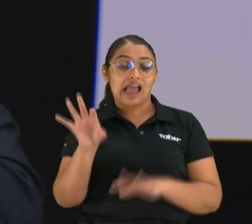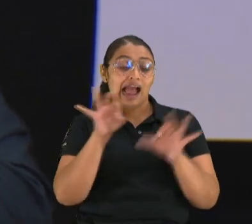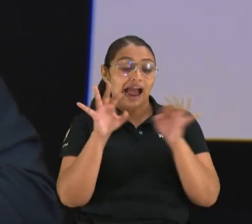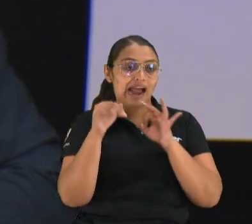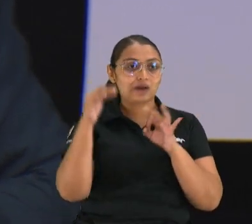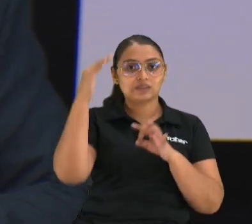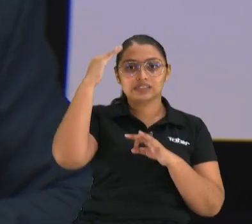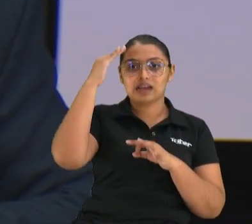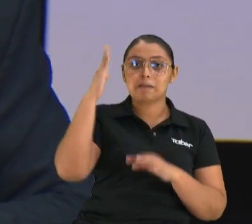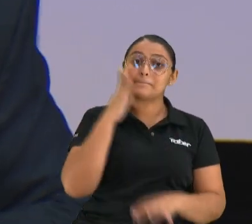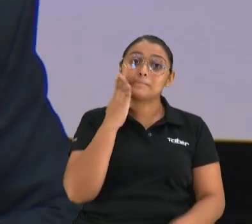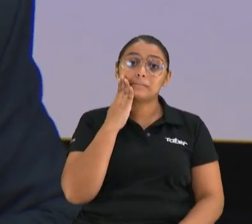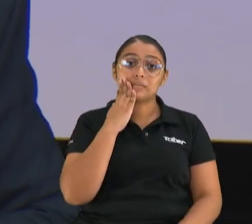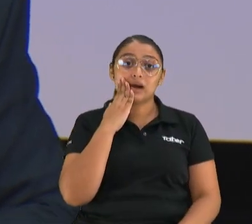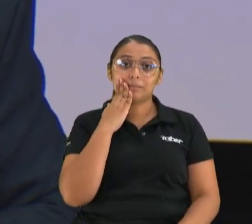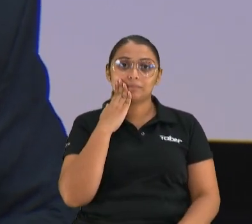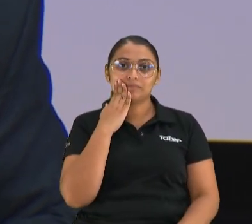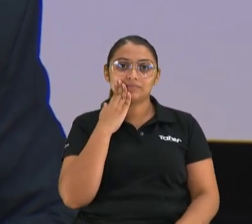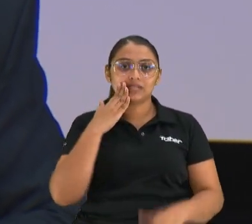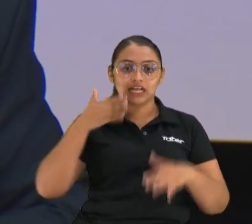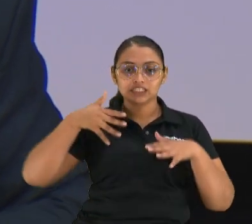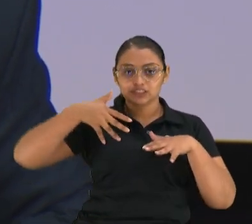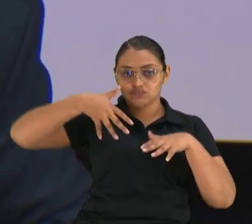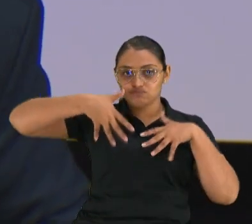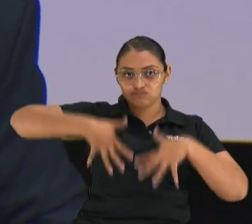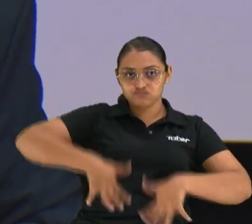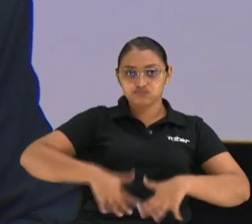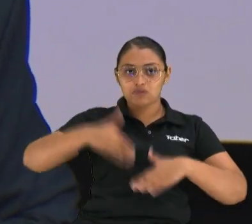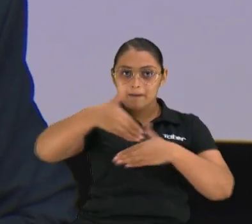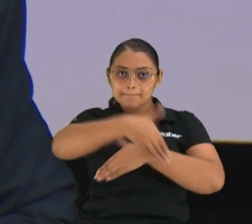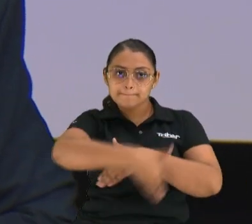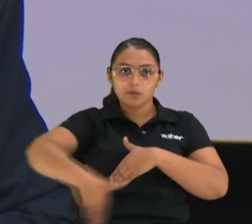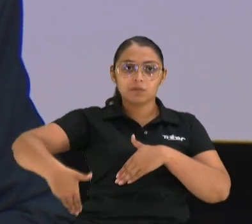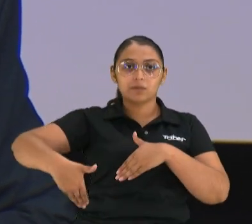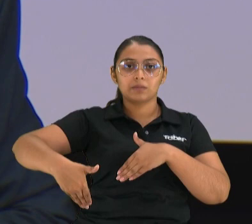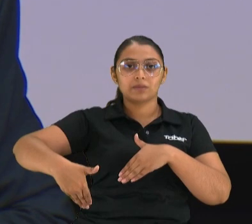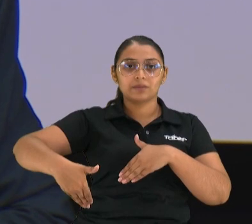las nanas son más cortas que la minifalda de las hijas mentes reprobadas